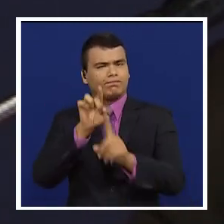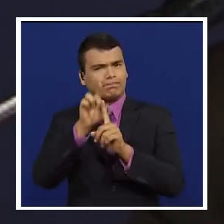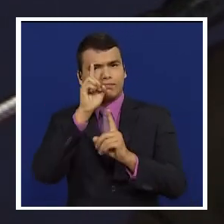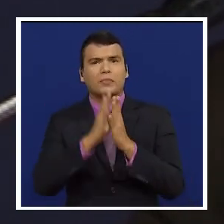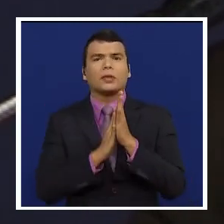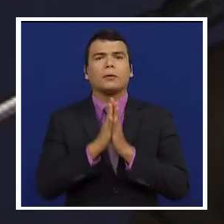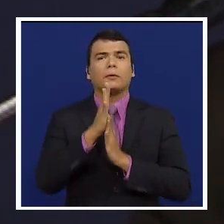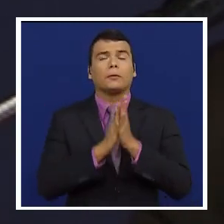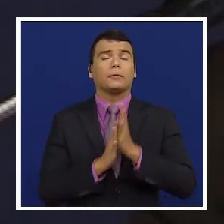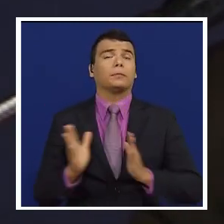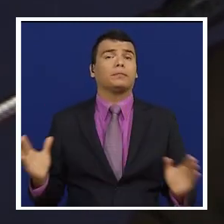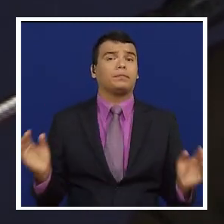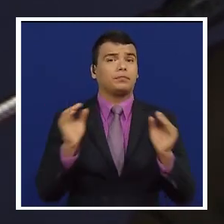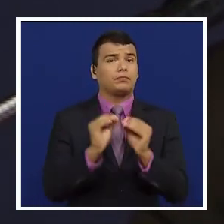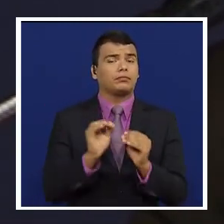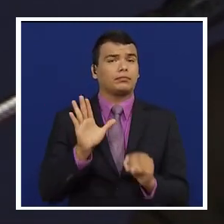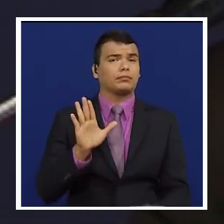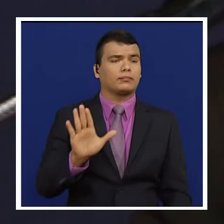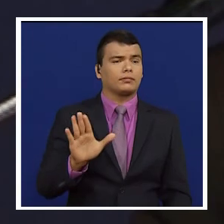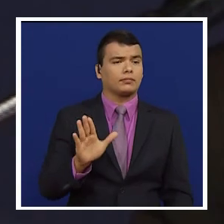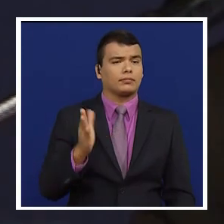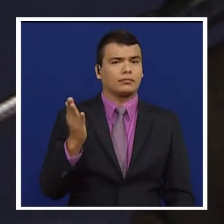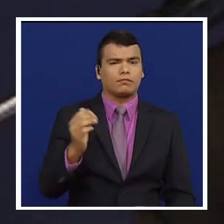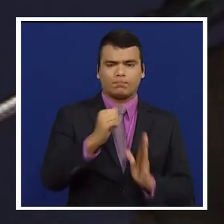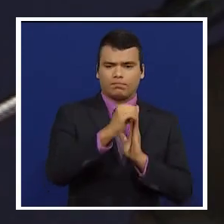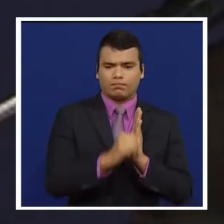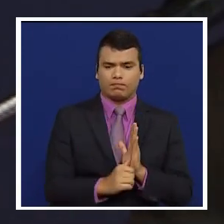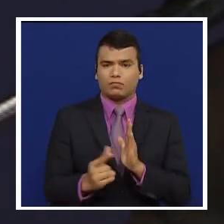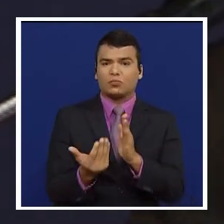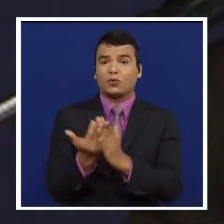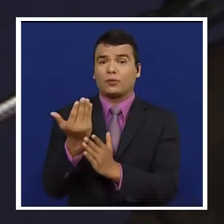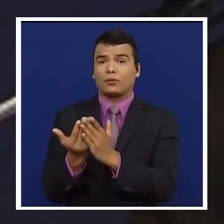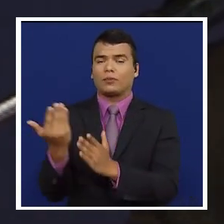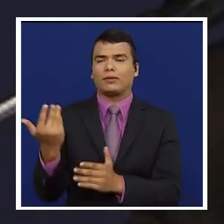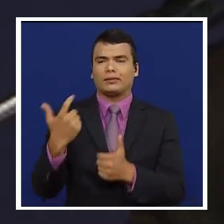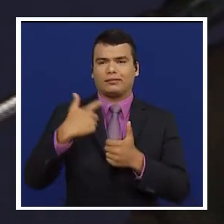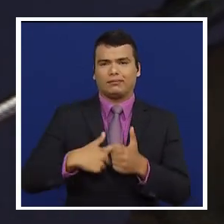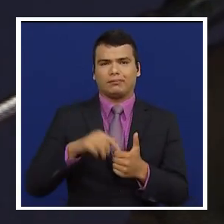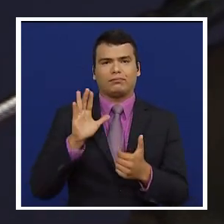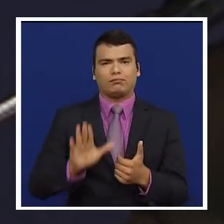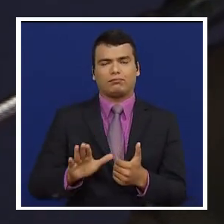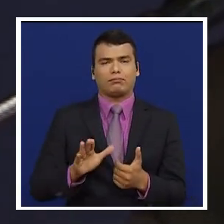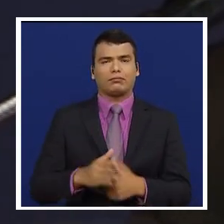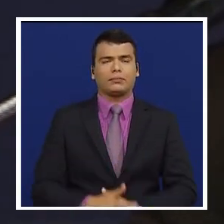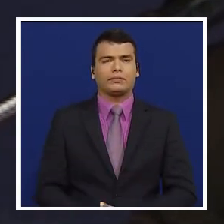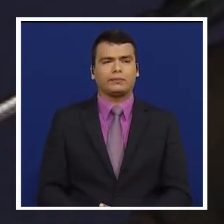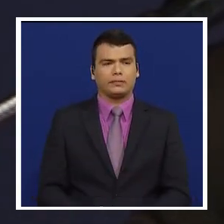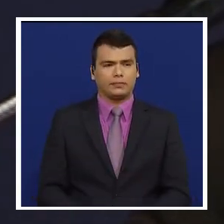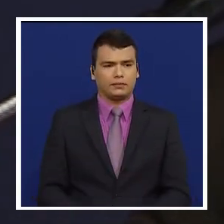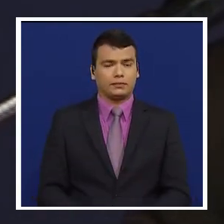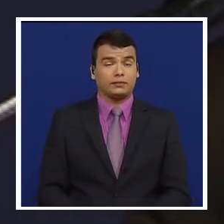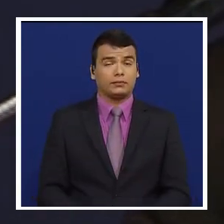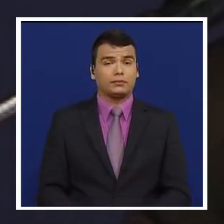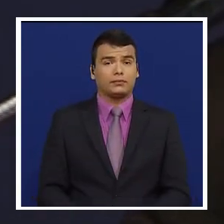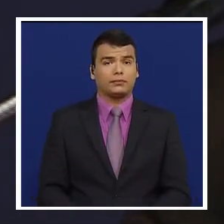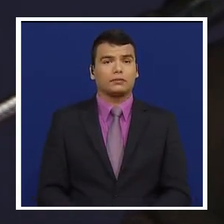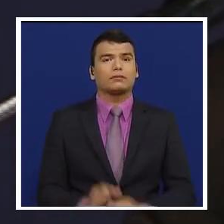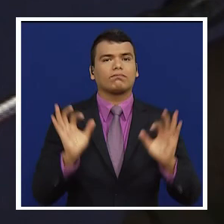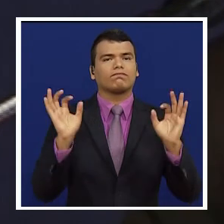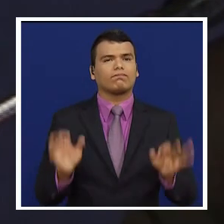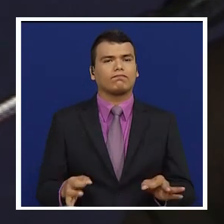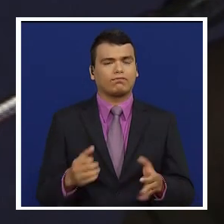y por sus programas nuevos que van a ayudar